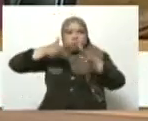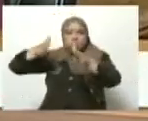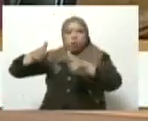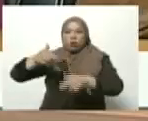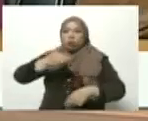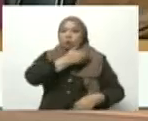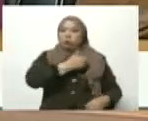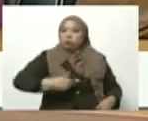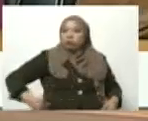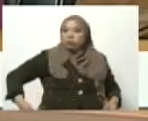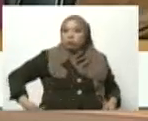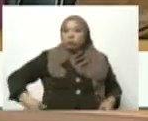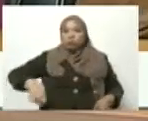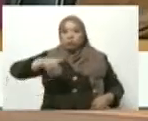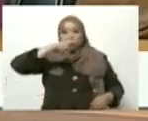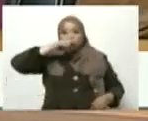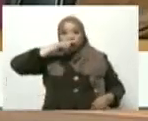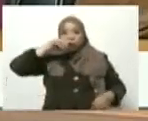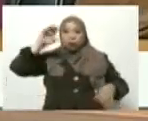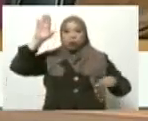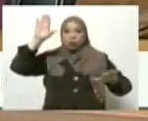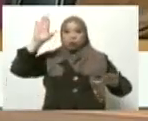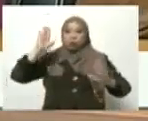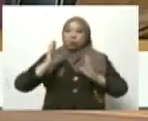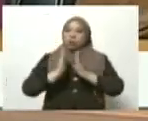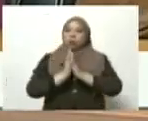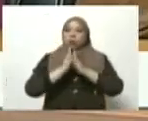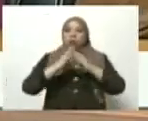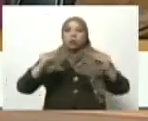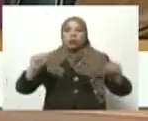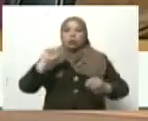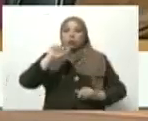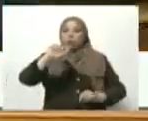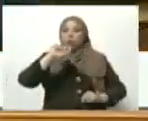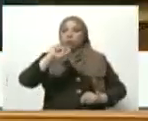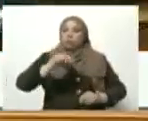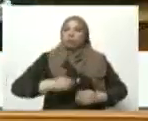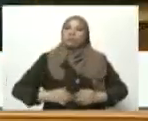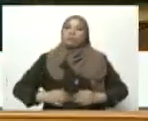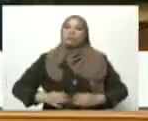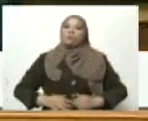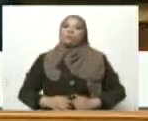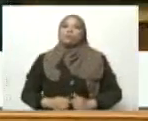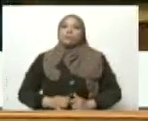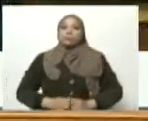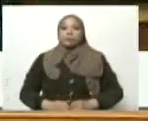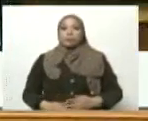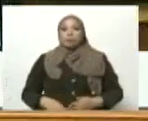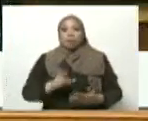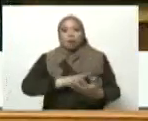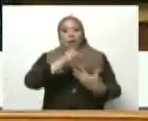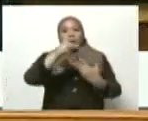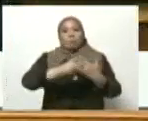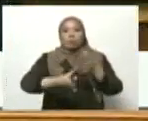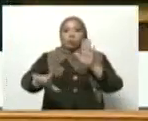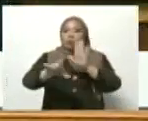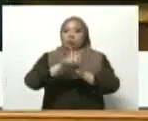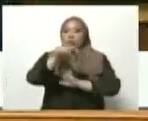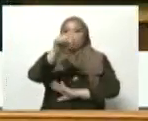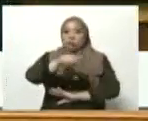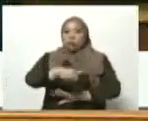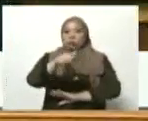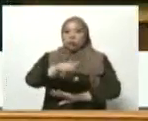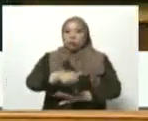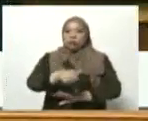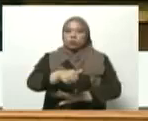autobiografía titulada Un juramento sagrado. Es todo el punto, ciudadano presidente. En consideración a la propuesta del orden del día,